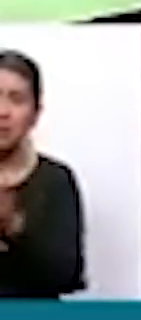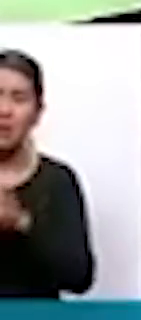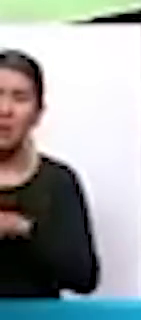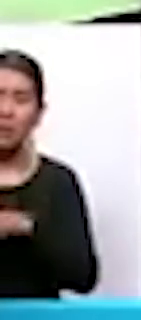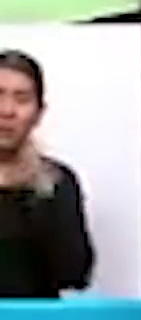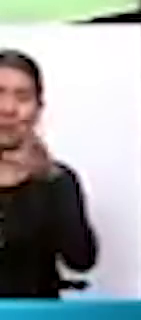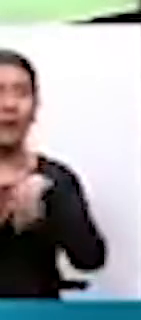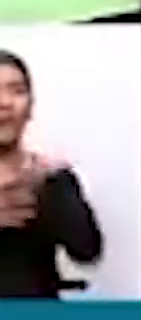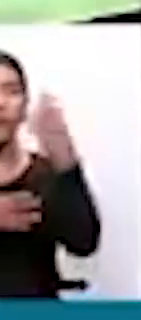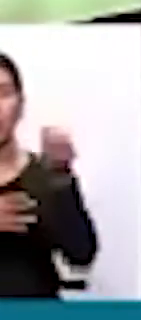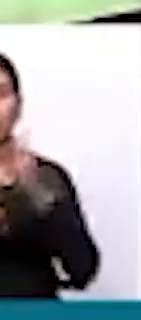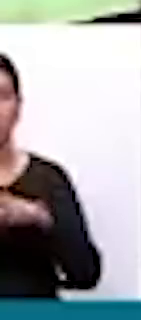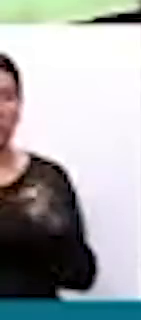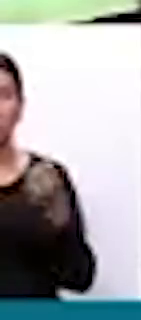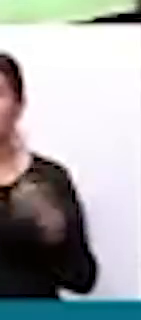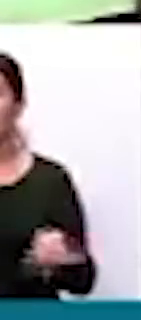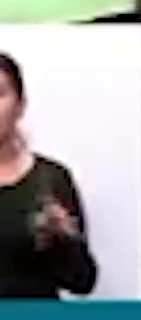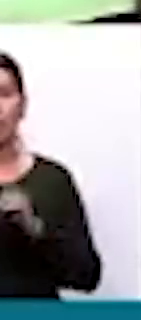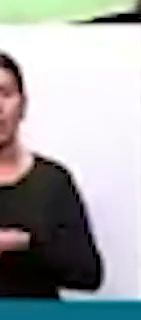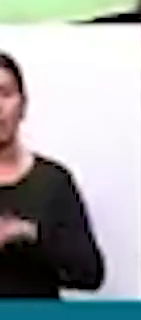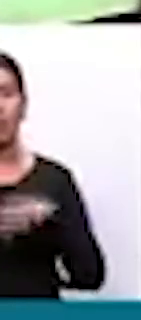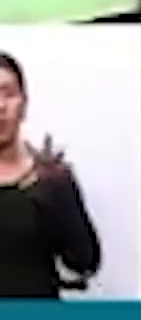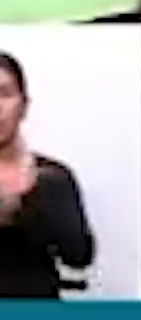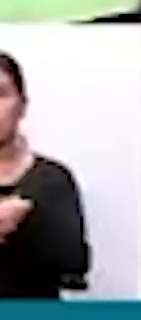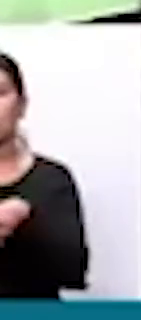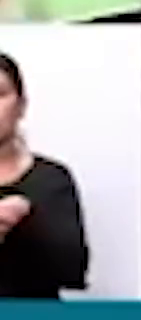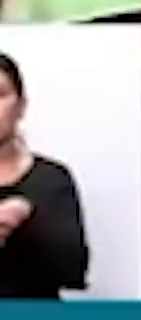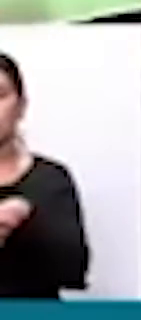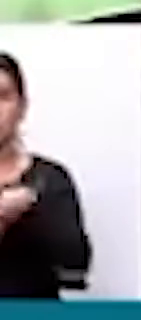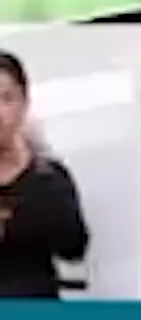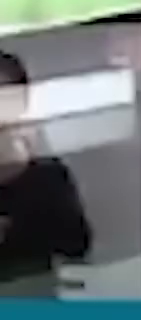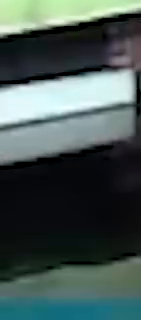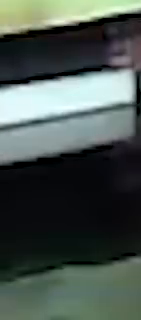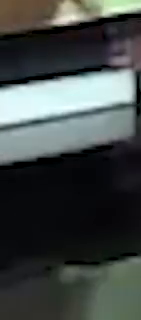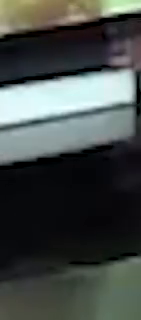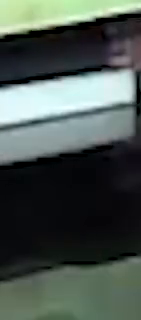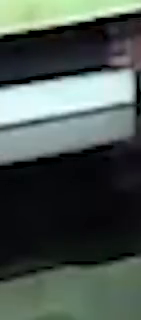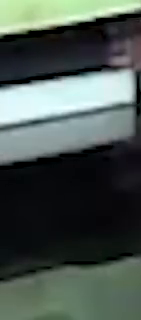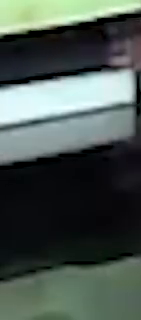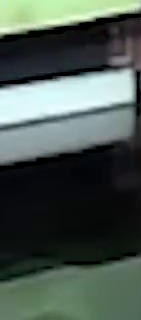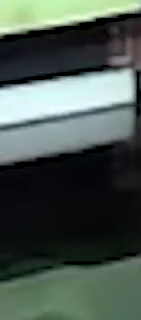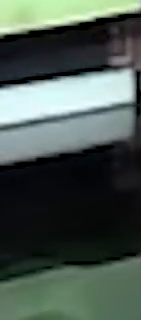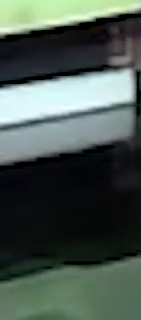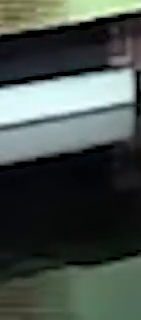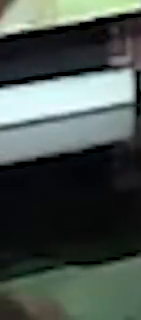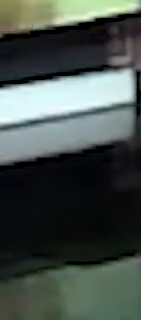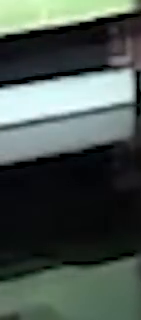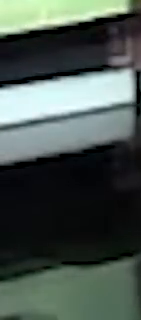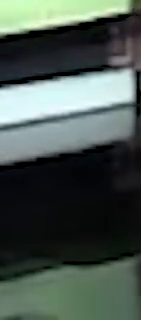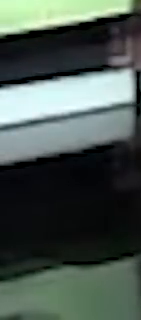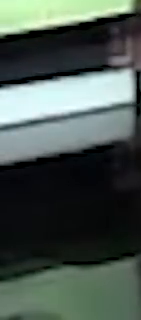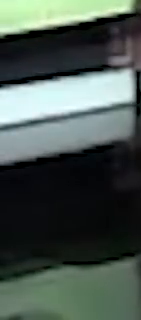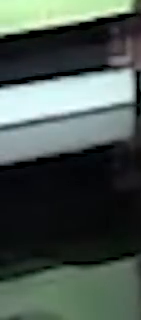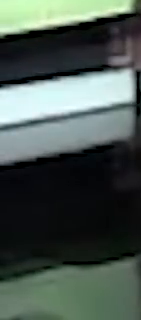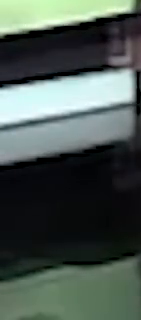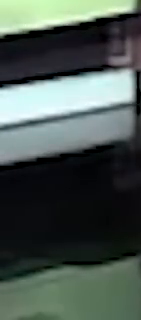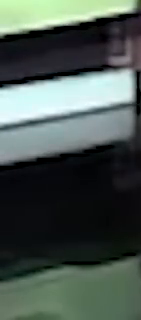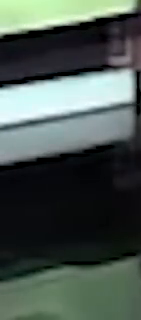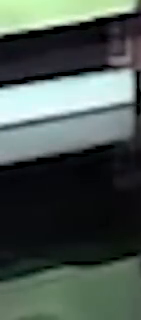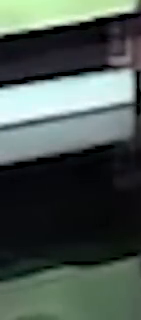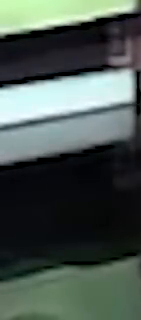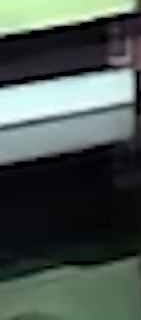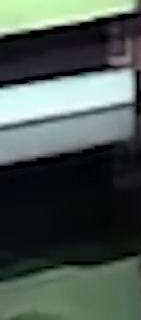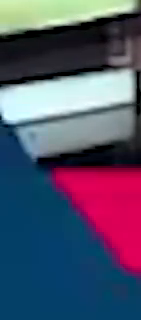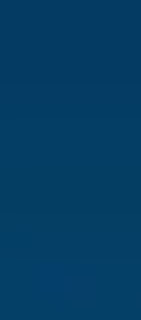hacia afuera, pero está perdiendo tiempo hacia adentro. Porque dentro tienes 13 días de paro, 13 días que la gente está